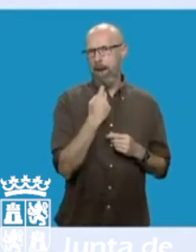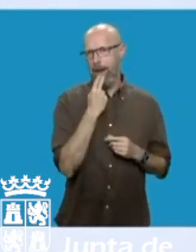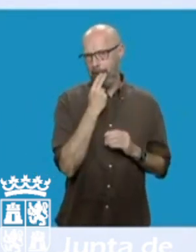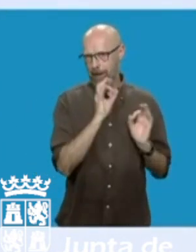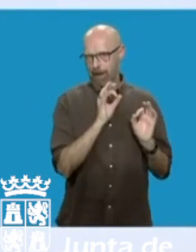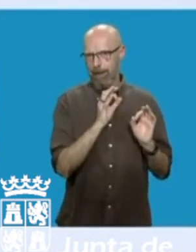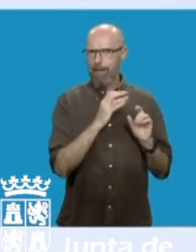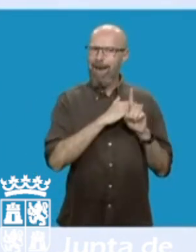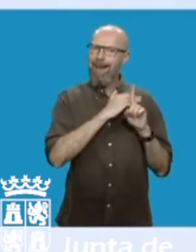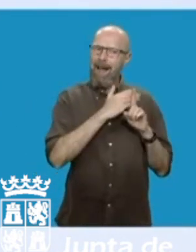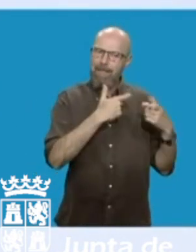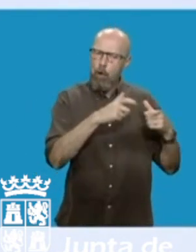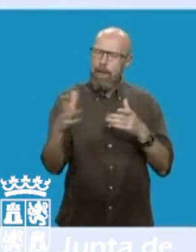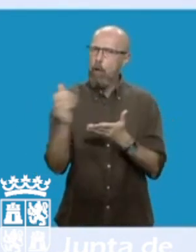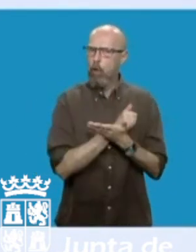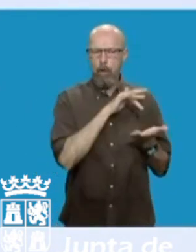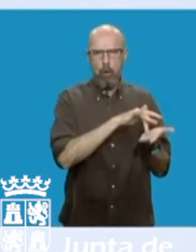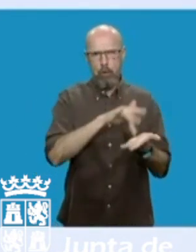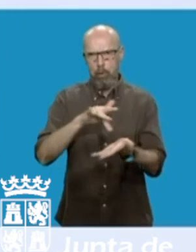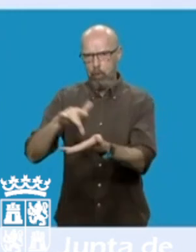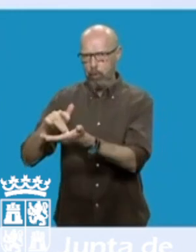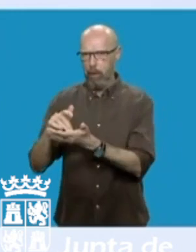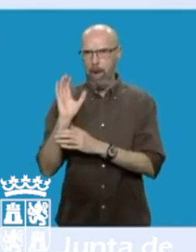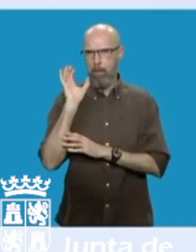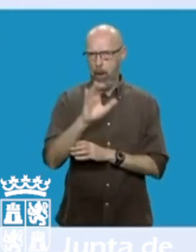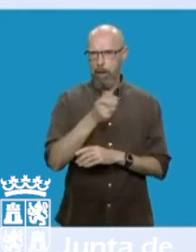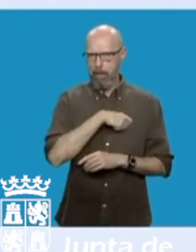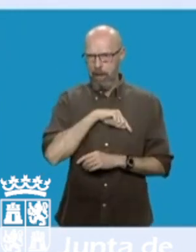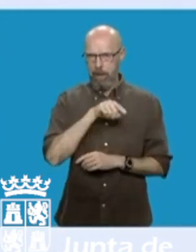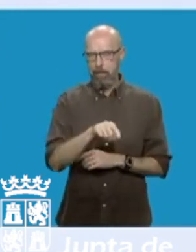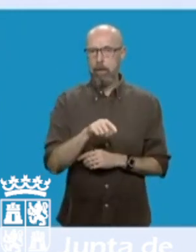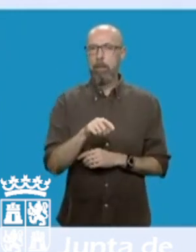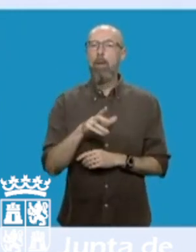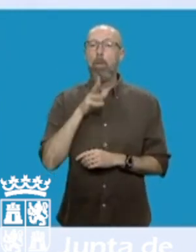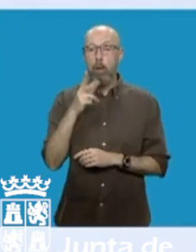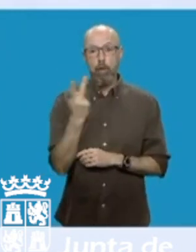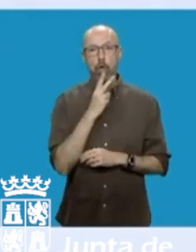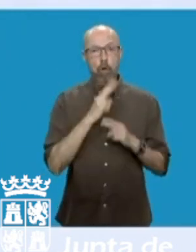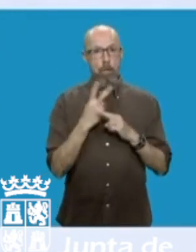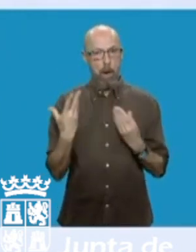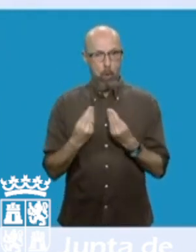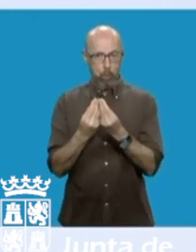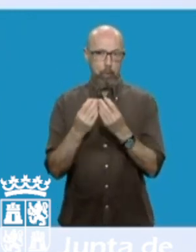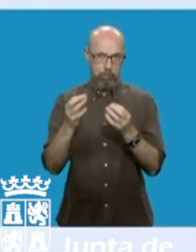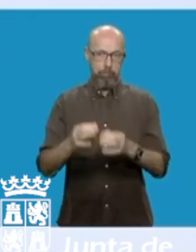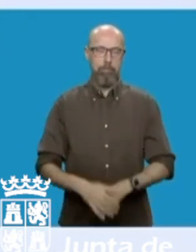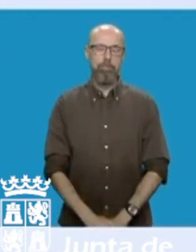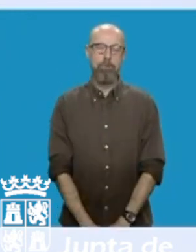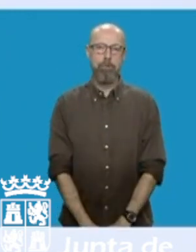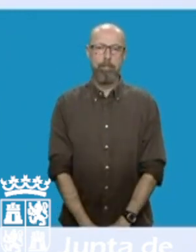las categorías del balonmano español. De ahí la presentación de esta candidatura conjunta.